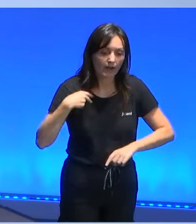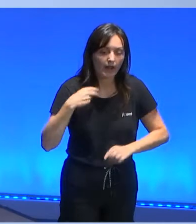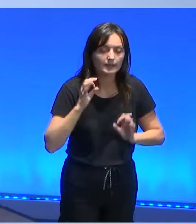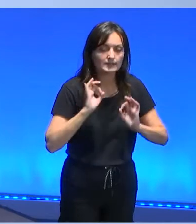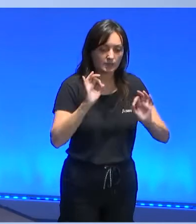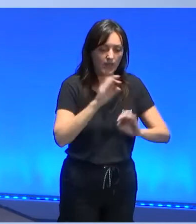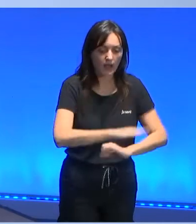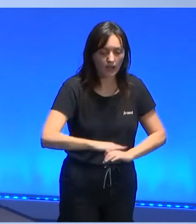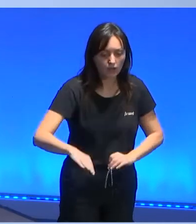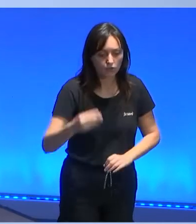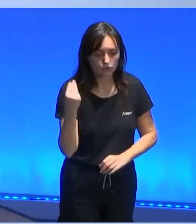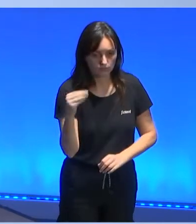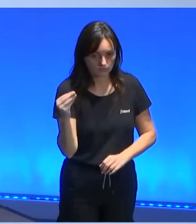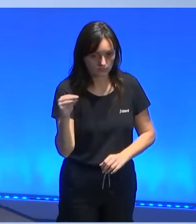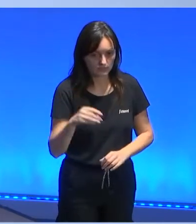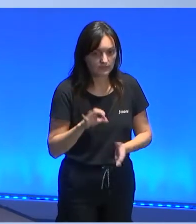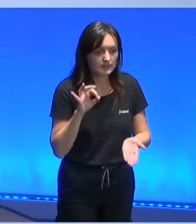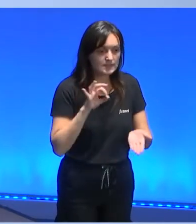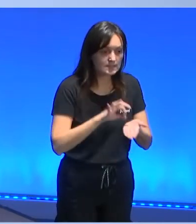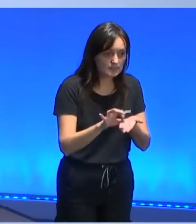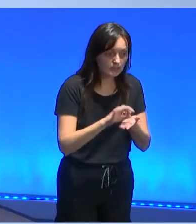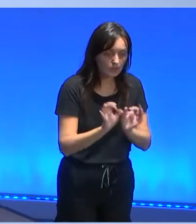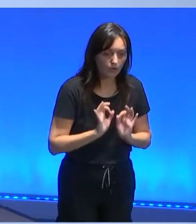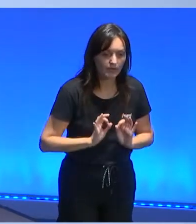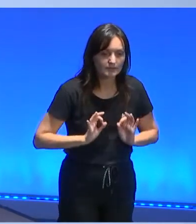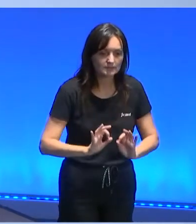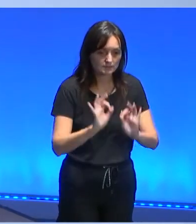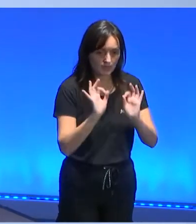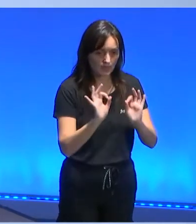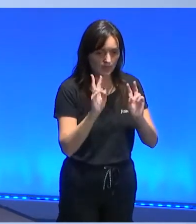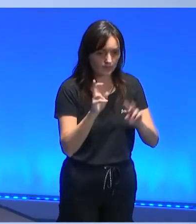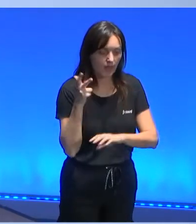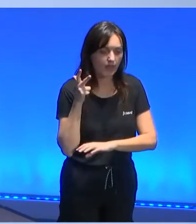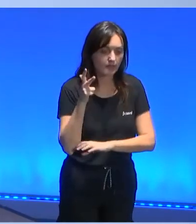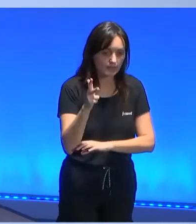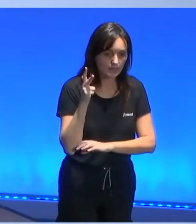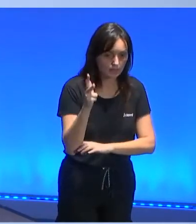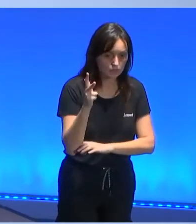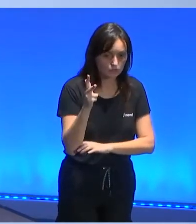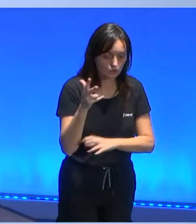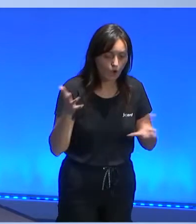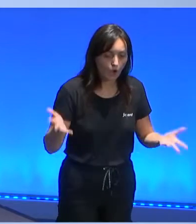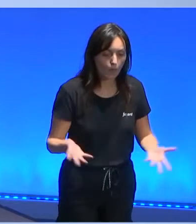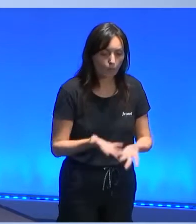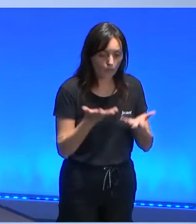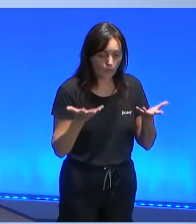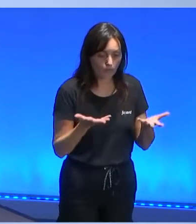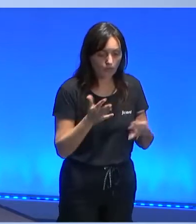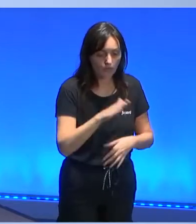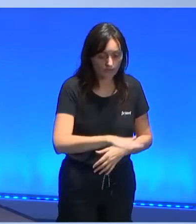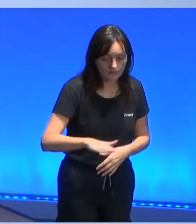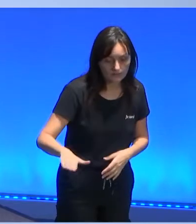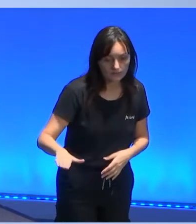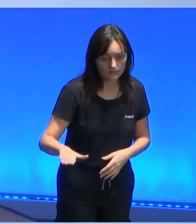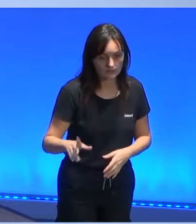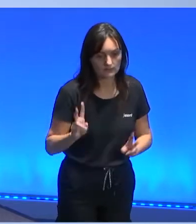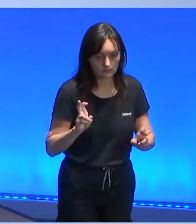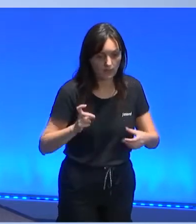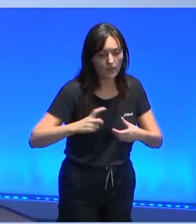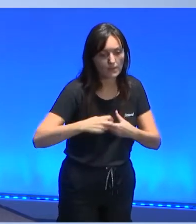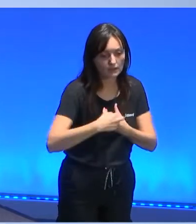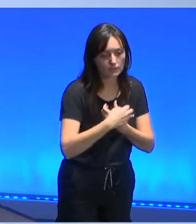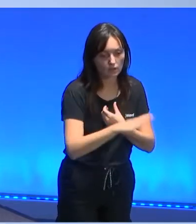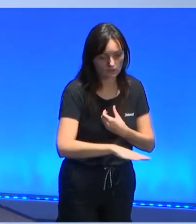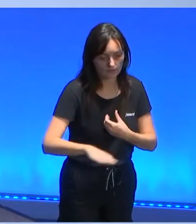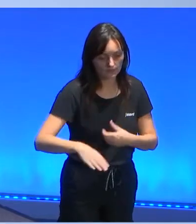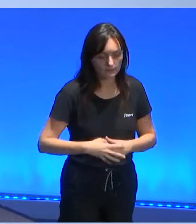de adolescencia, con un servicio exclusivo de derechos, de promoción de los derechos de la infancia y de participación